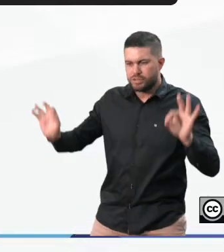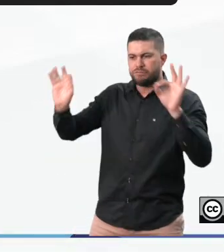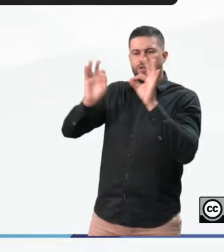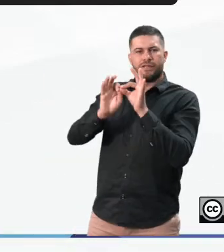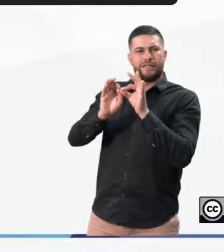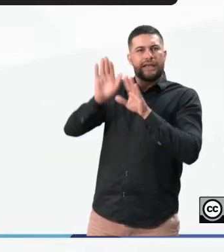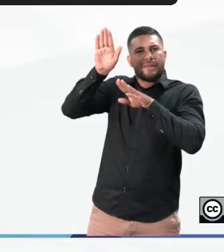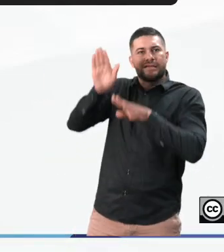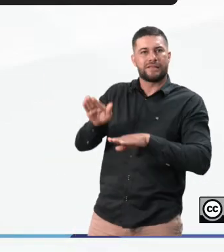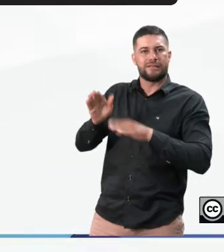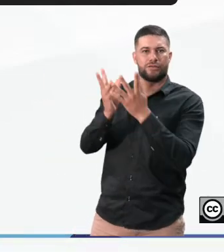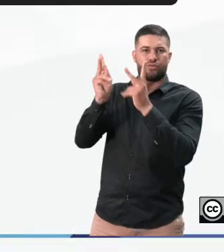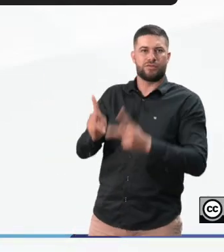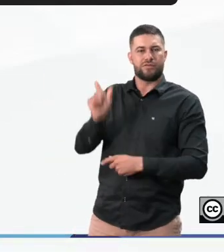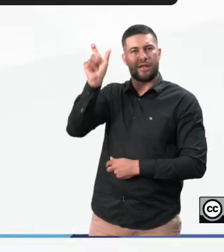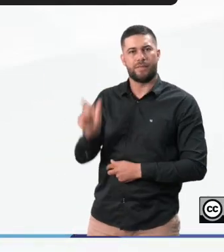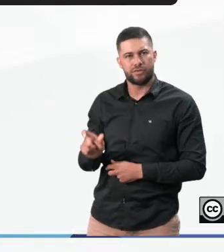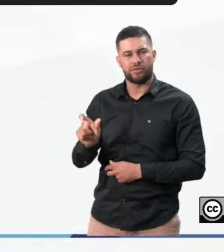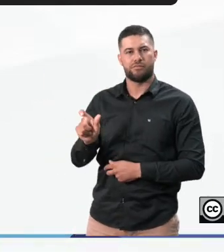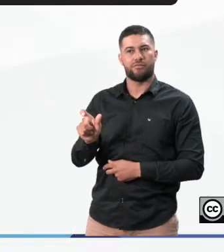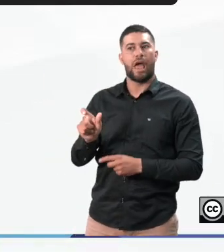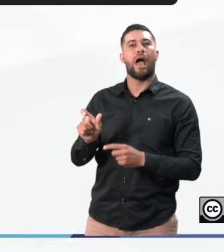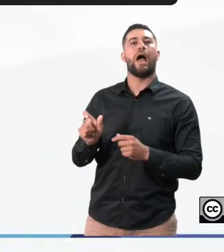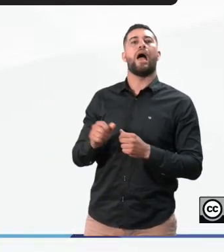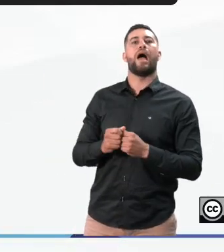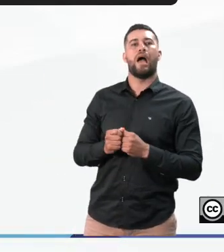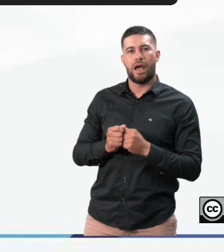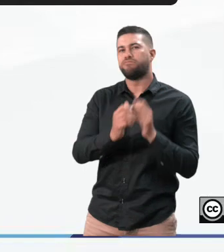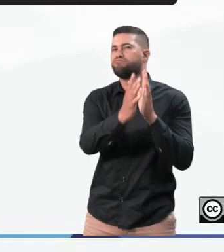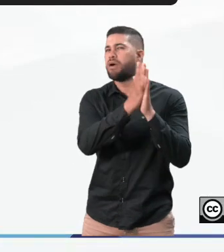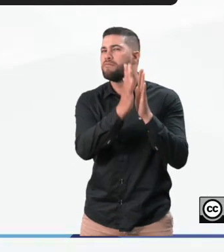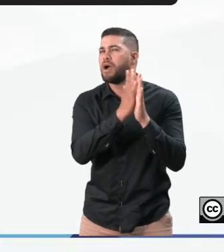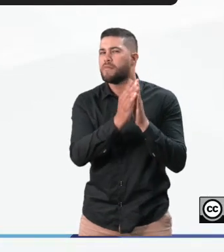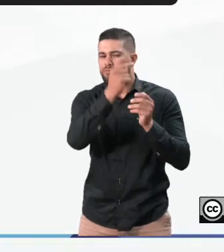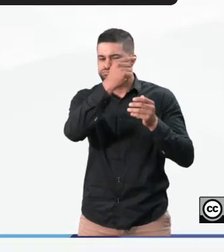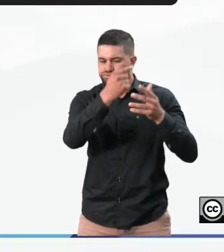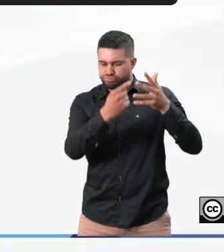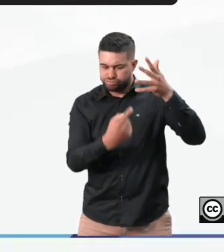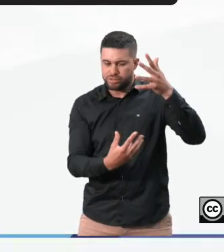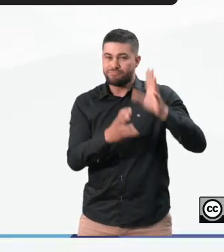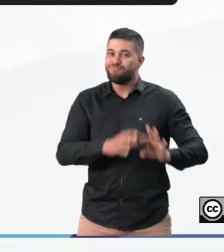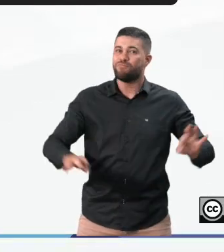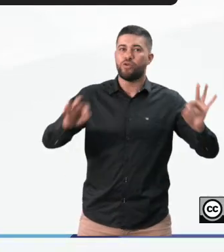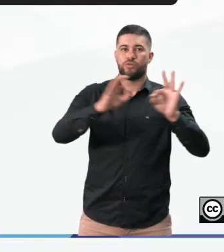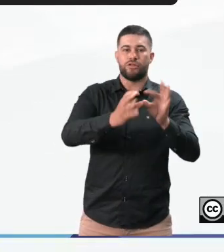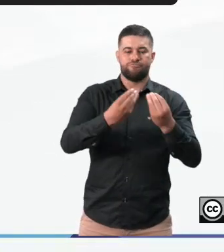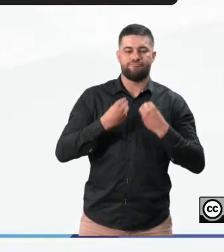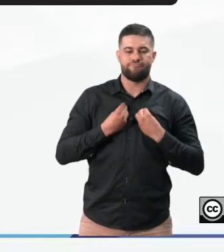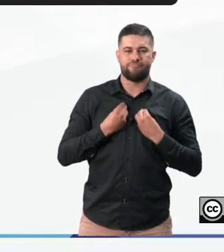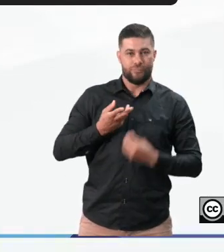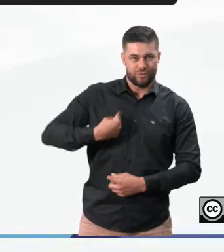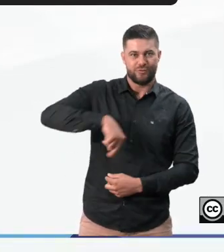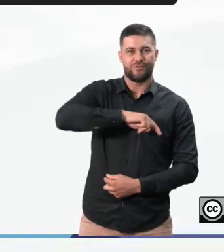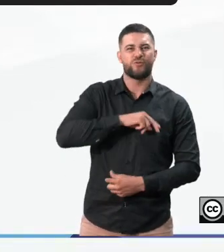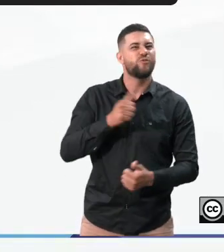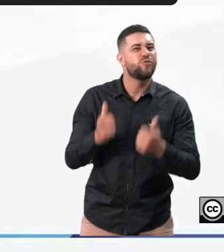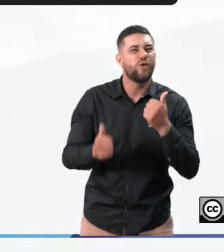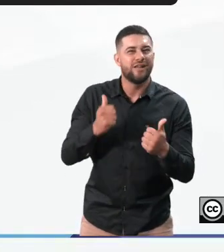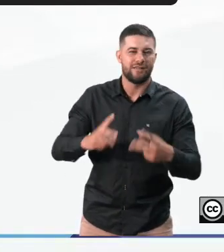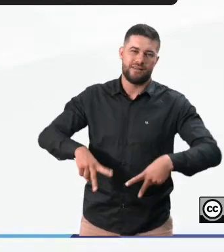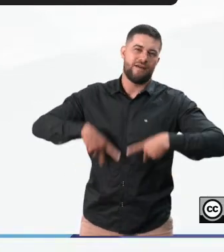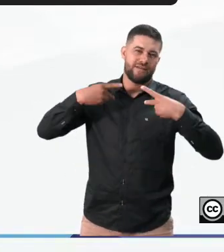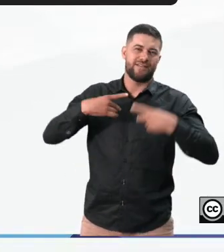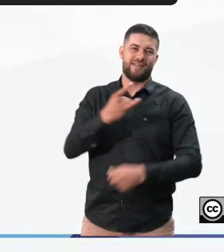a la asignatura. Posteriormente se debe realizar con el representante estudiantil y, en lo posible, aclararlo.